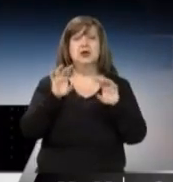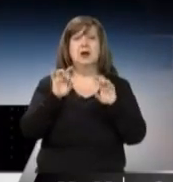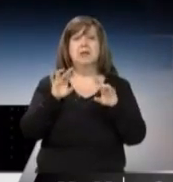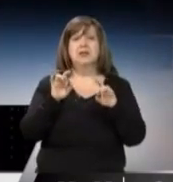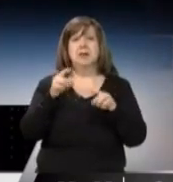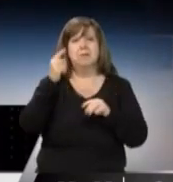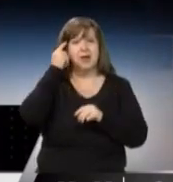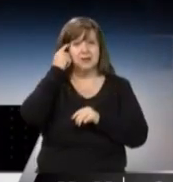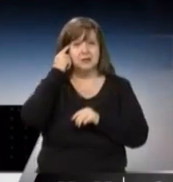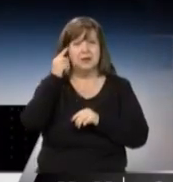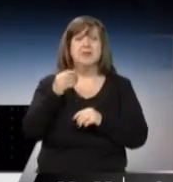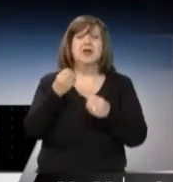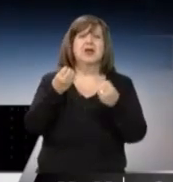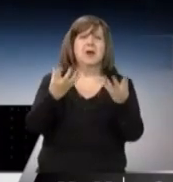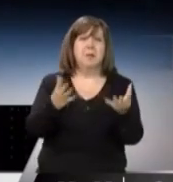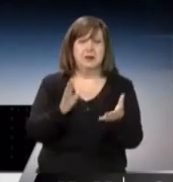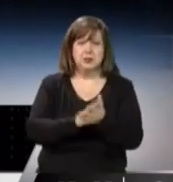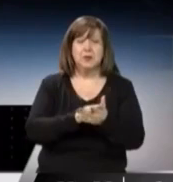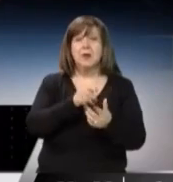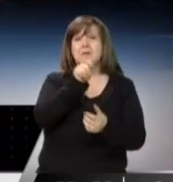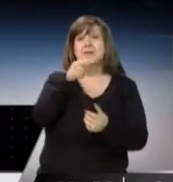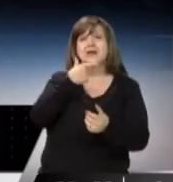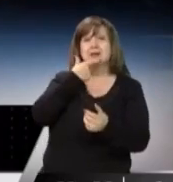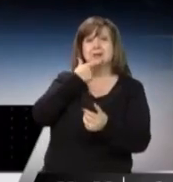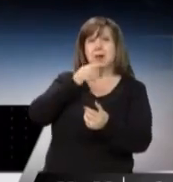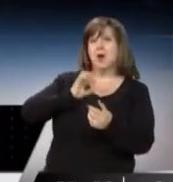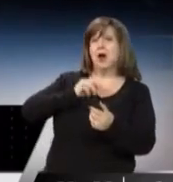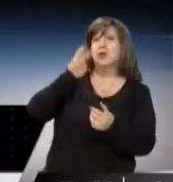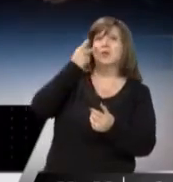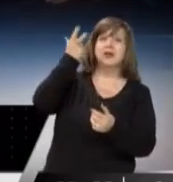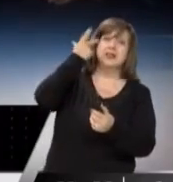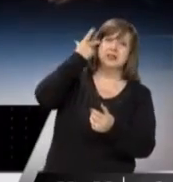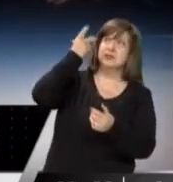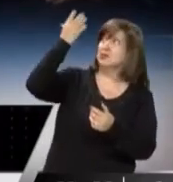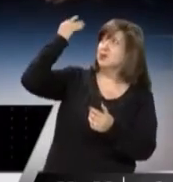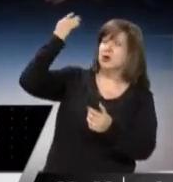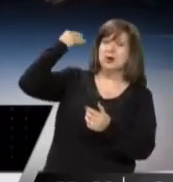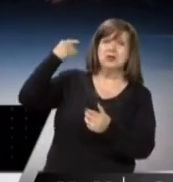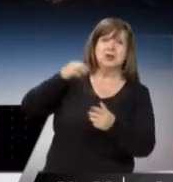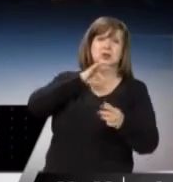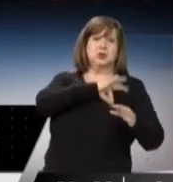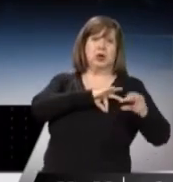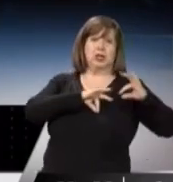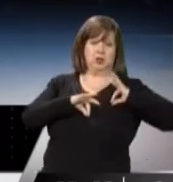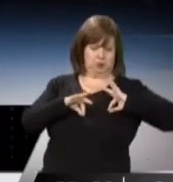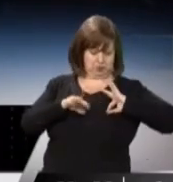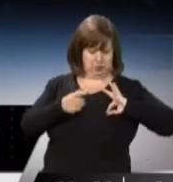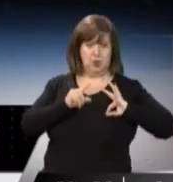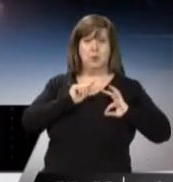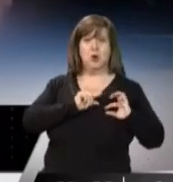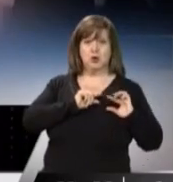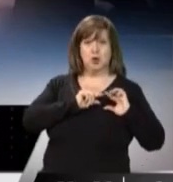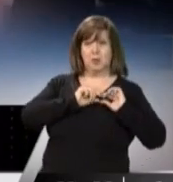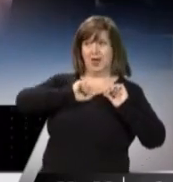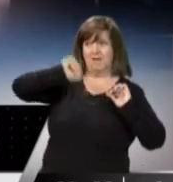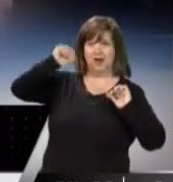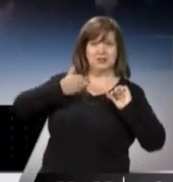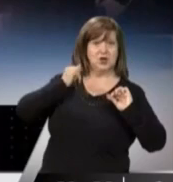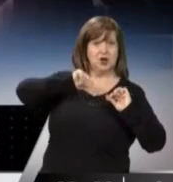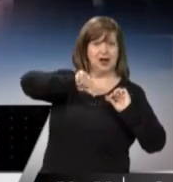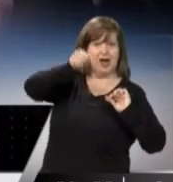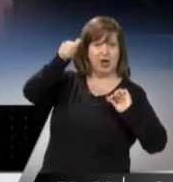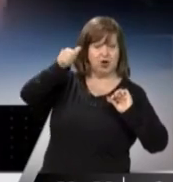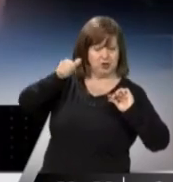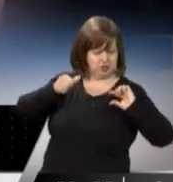qué es lo que pasó a partir de septiembre del 2018 el salario perdió con la inflación y por eso